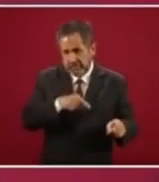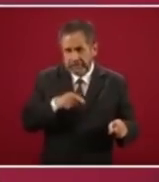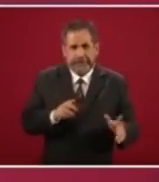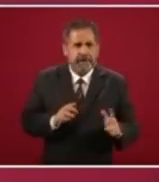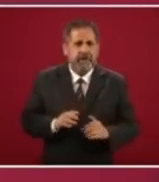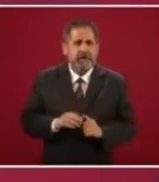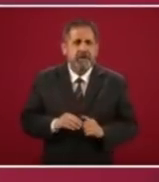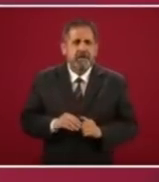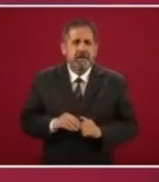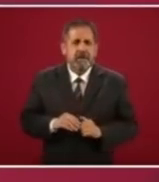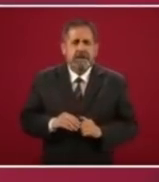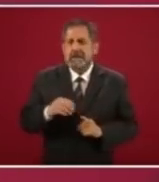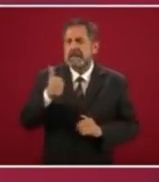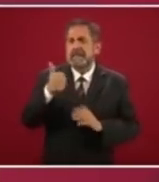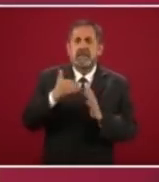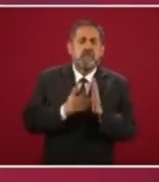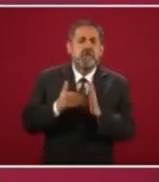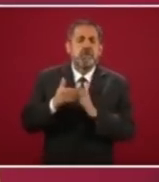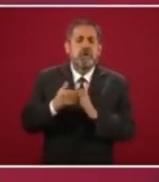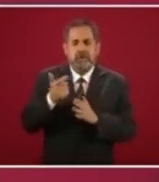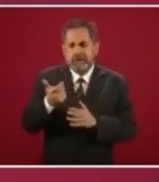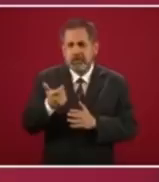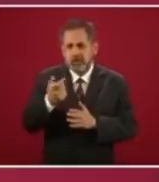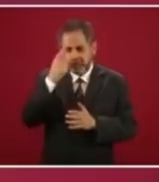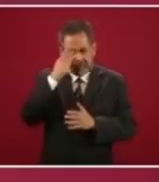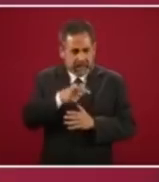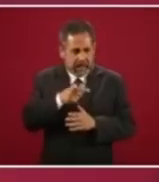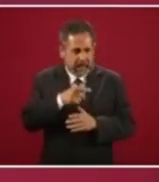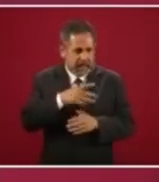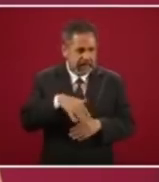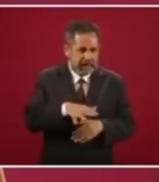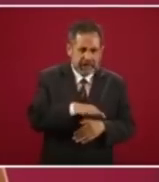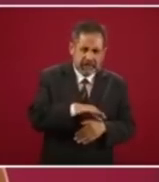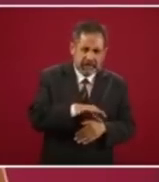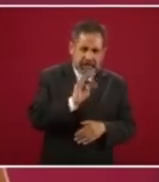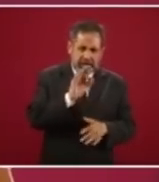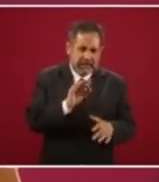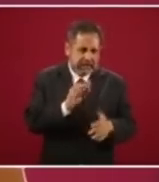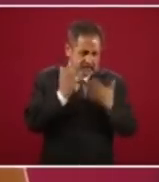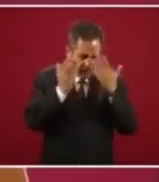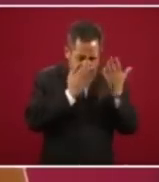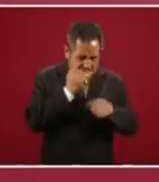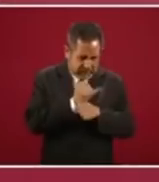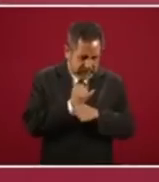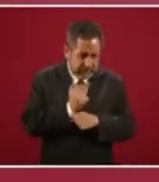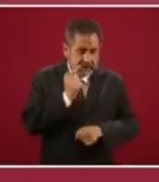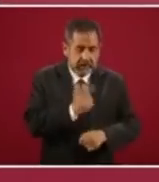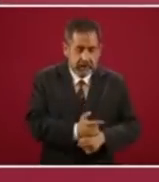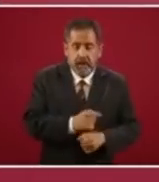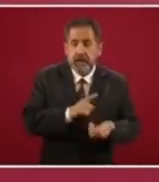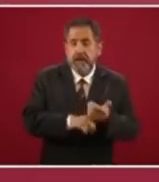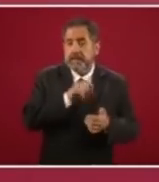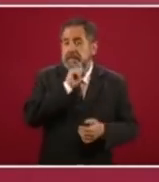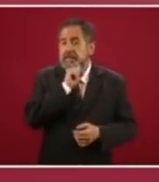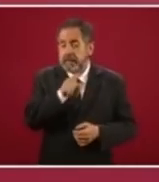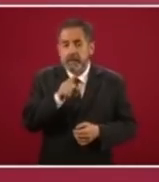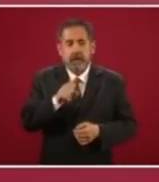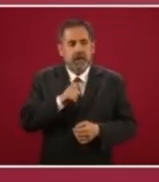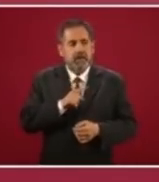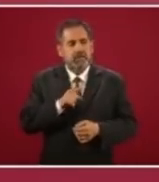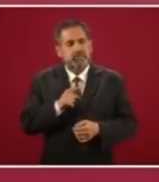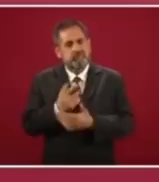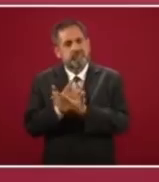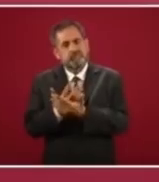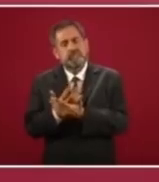cerca de 6 millones de pesos para poder hacer estos estudios. Y finalmente tenemos que